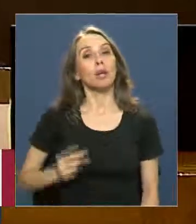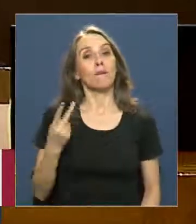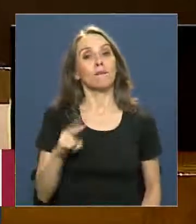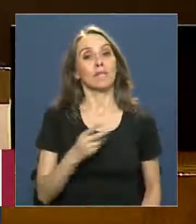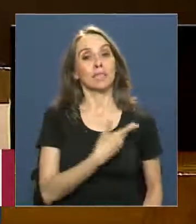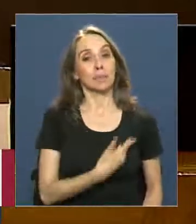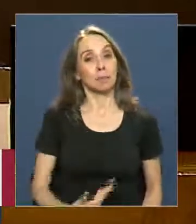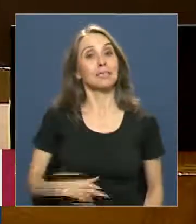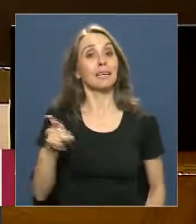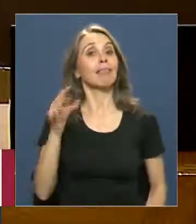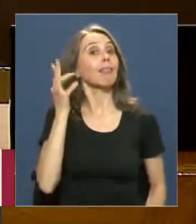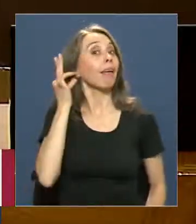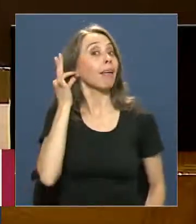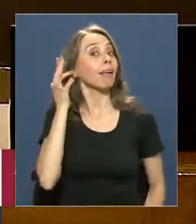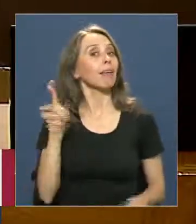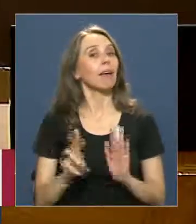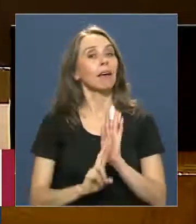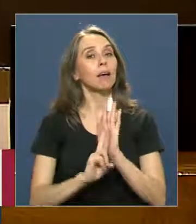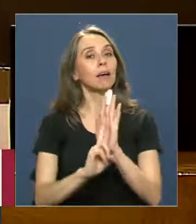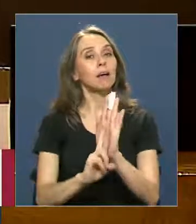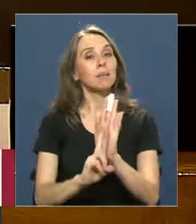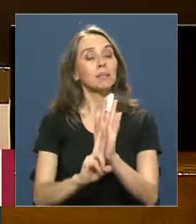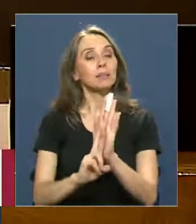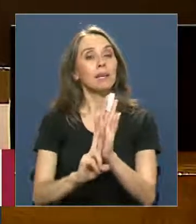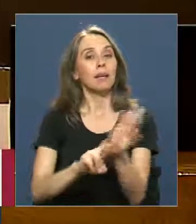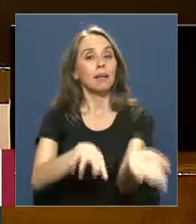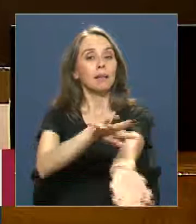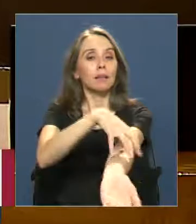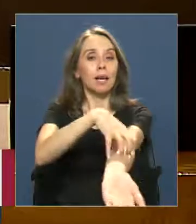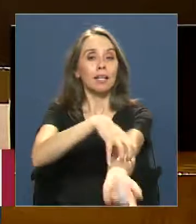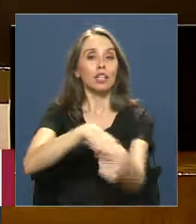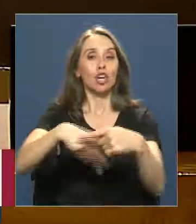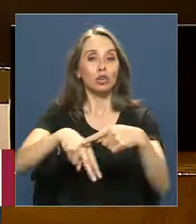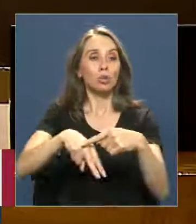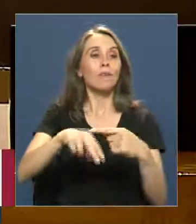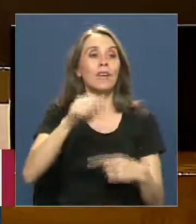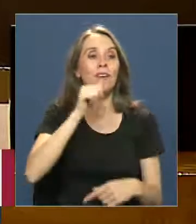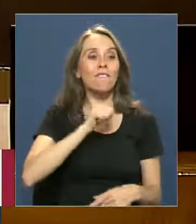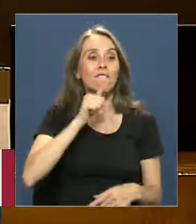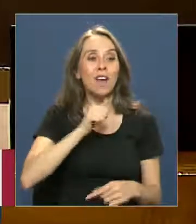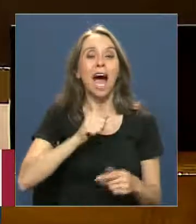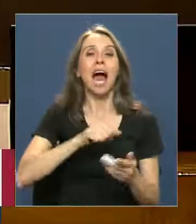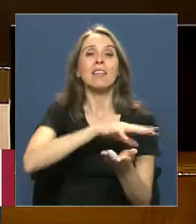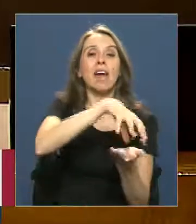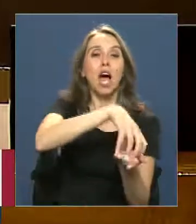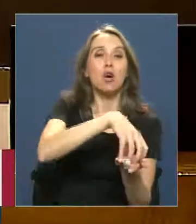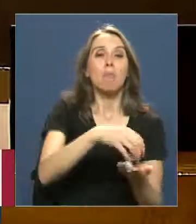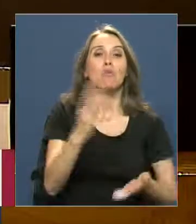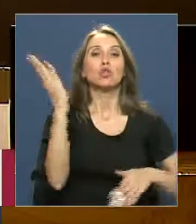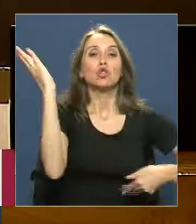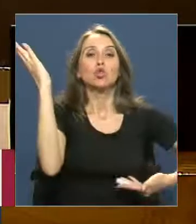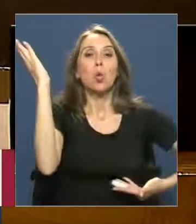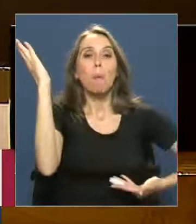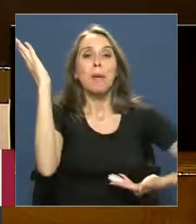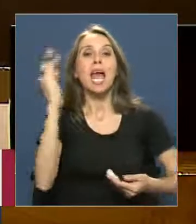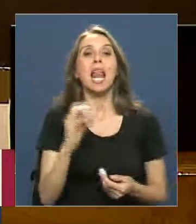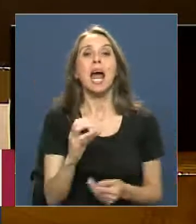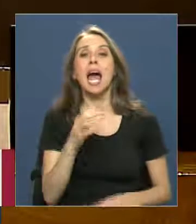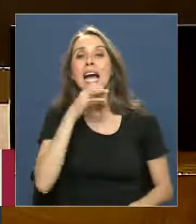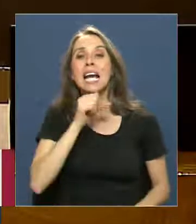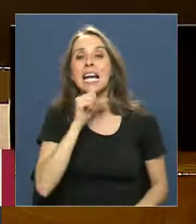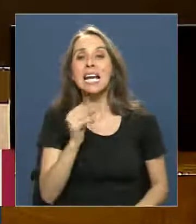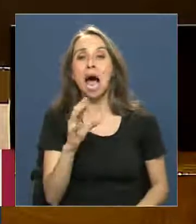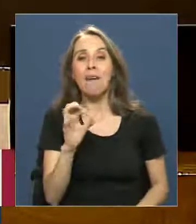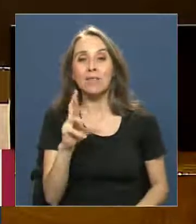y representante de la región de Ñuble, aunque aún le quedan las comunas de Yumbel y Cabrero. Tiene